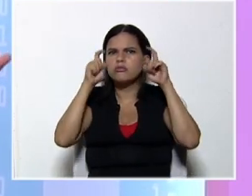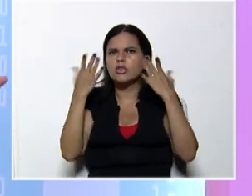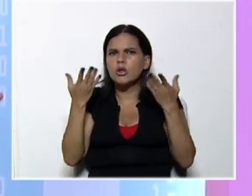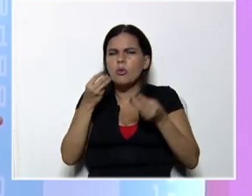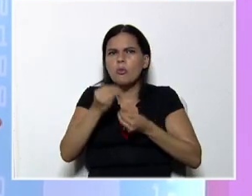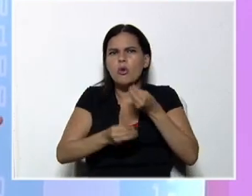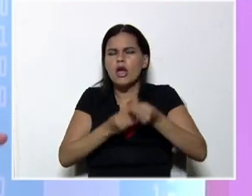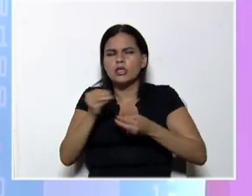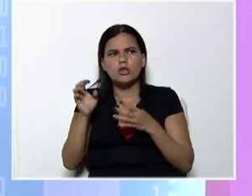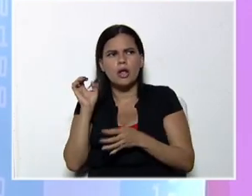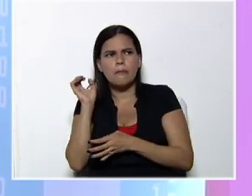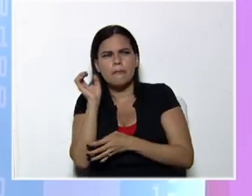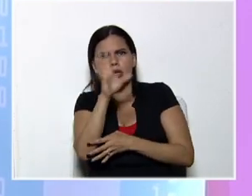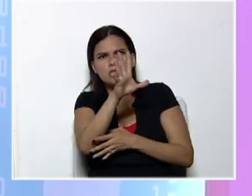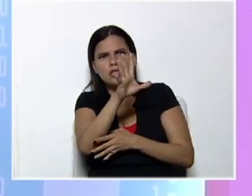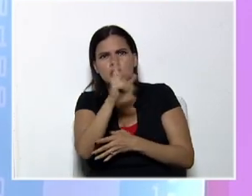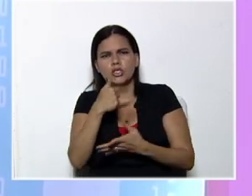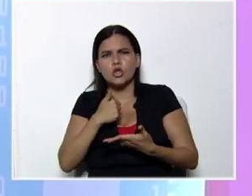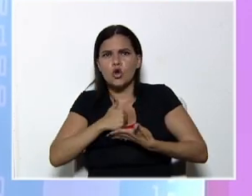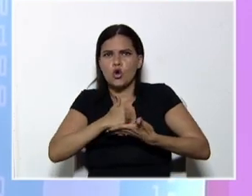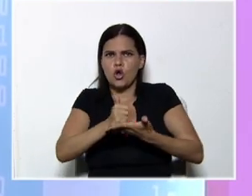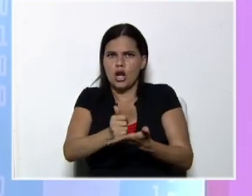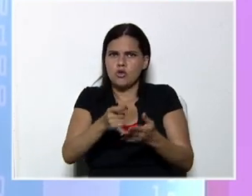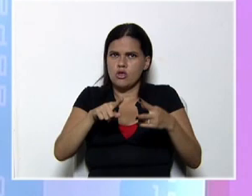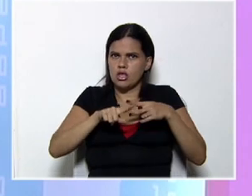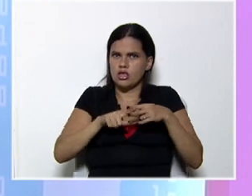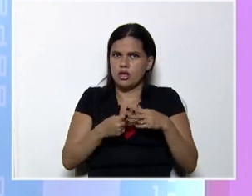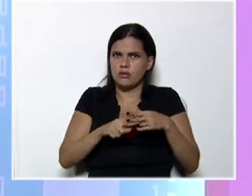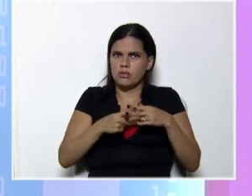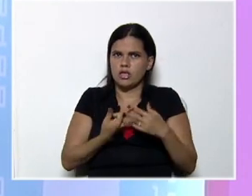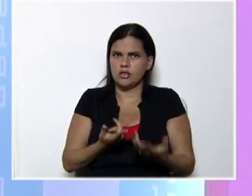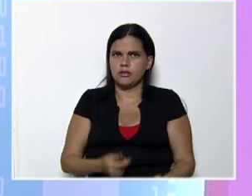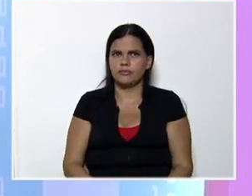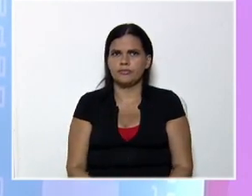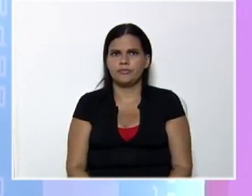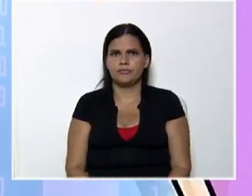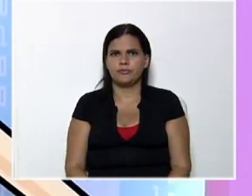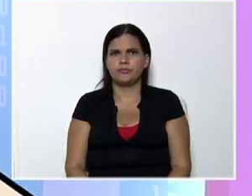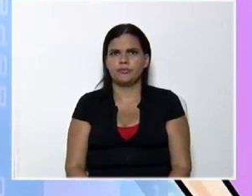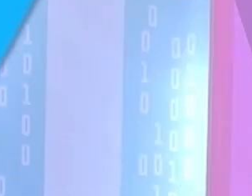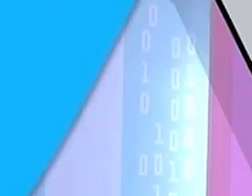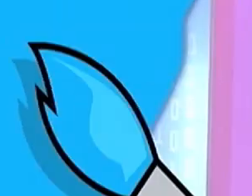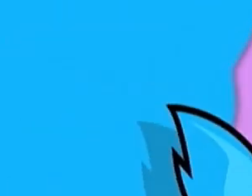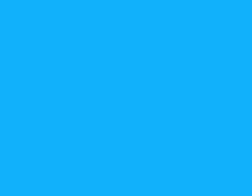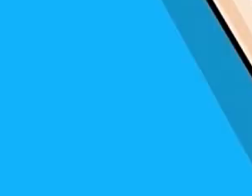realizar una presentación con la ayuda de esta herramienta. Veamos el video.